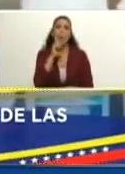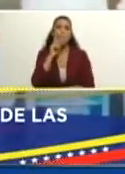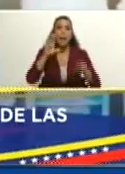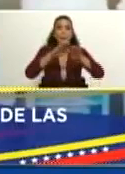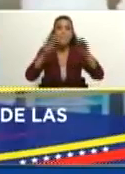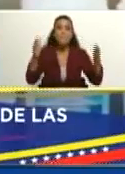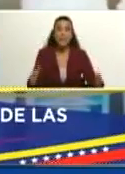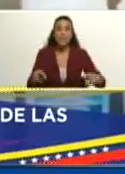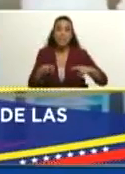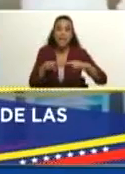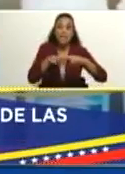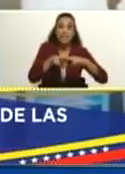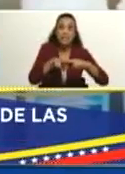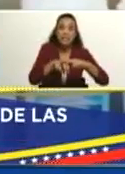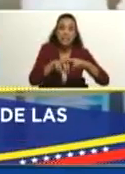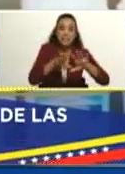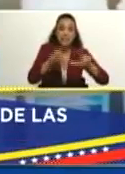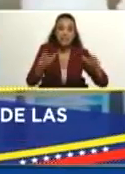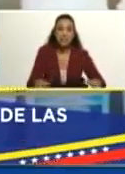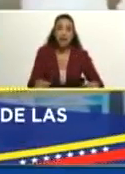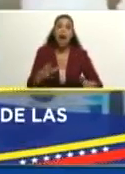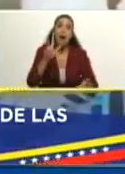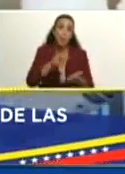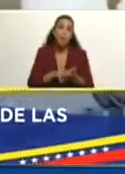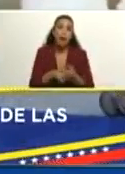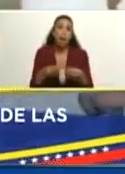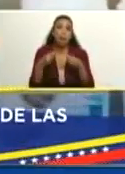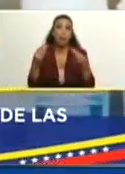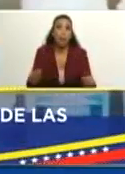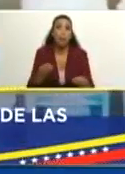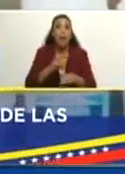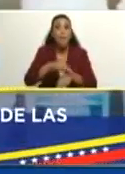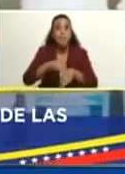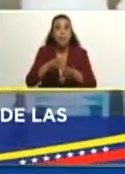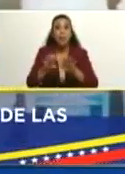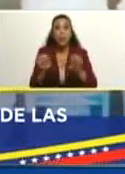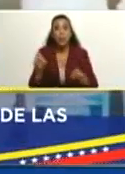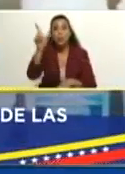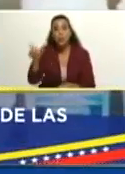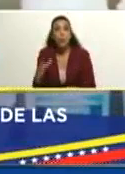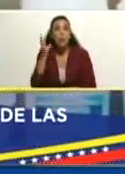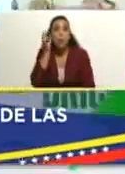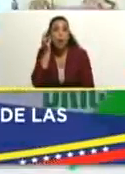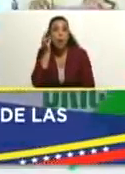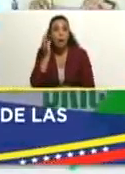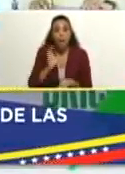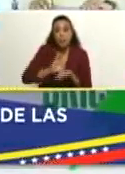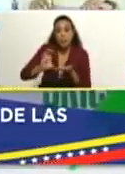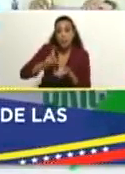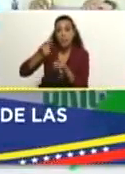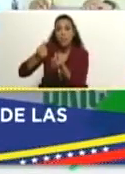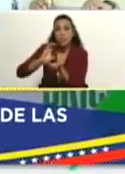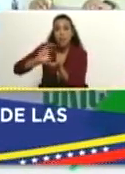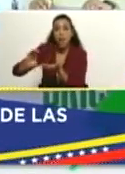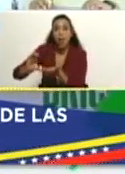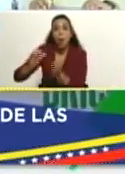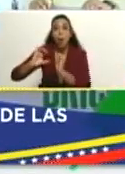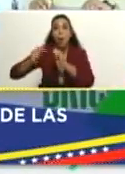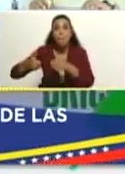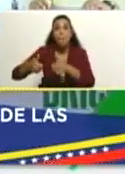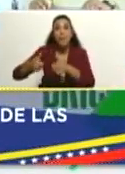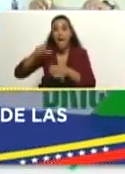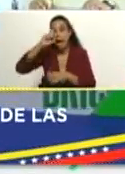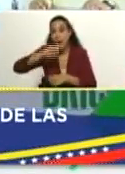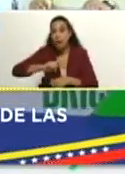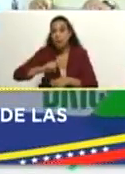silla. Y he aprobado los recursos a la ministra de Educación para disponer en el inicio del